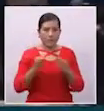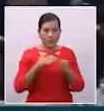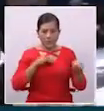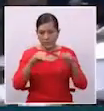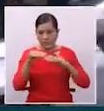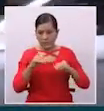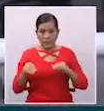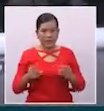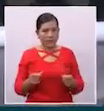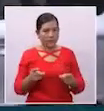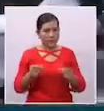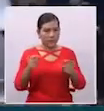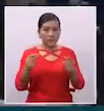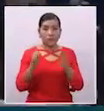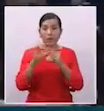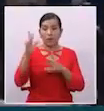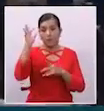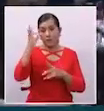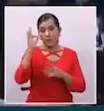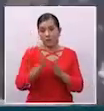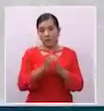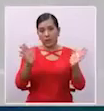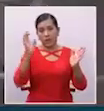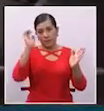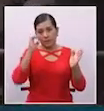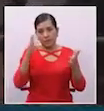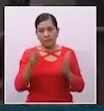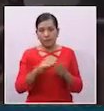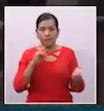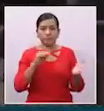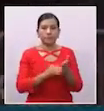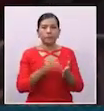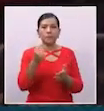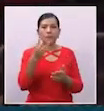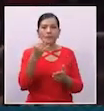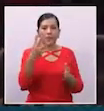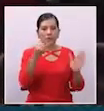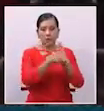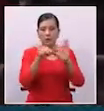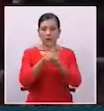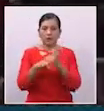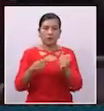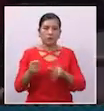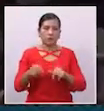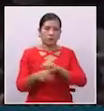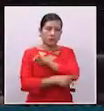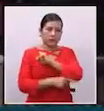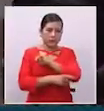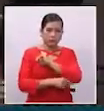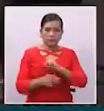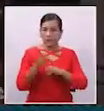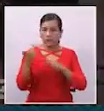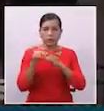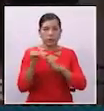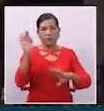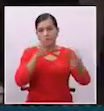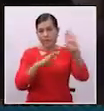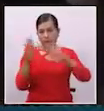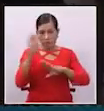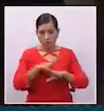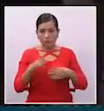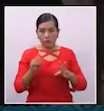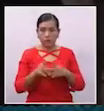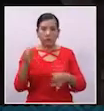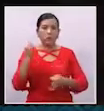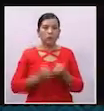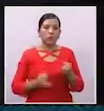Según datos de la Fiscalía General del Estado, se registran 14 infanticidios en el país, cifras que preocupan a todas las instancias. Uno de los últimos